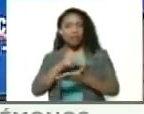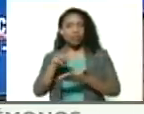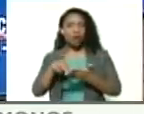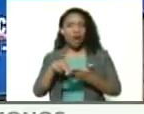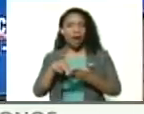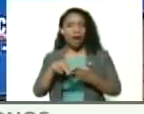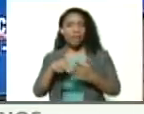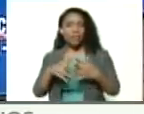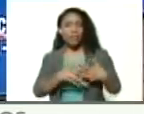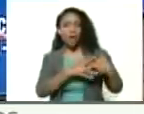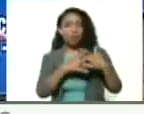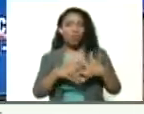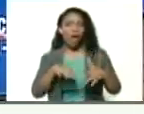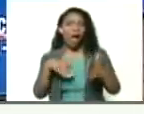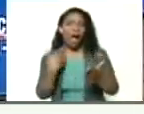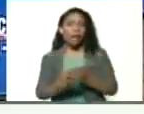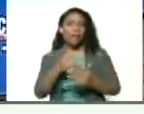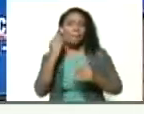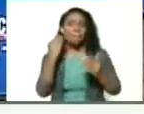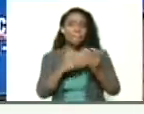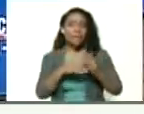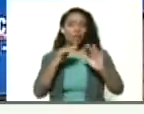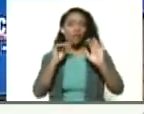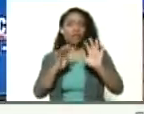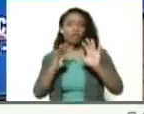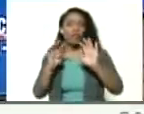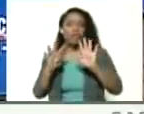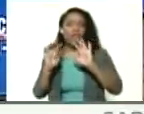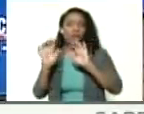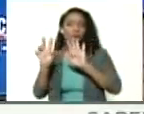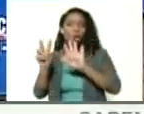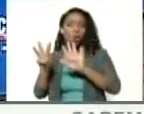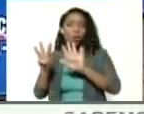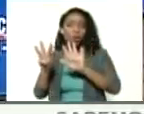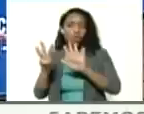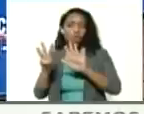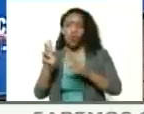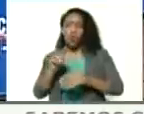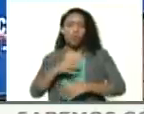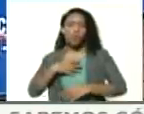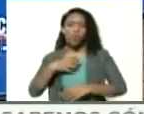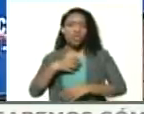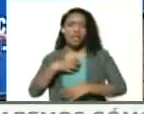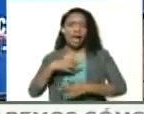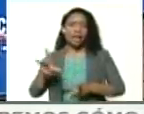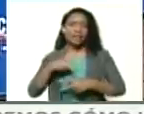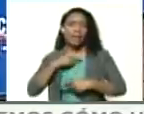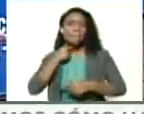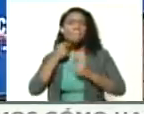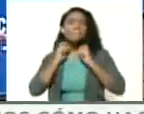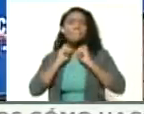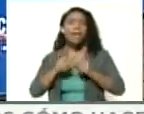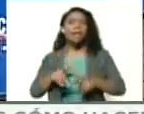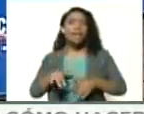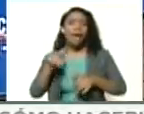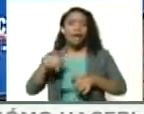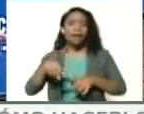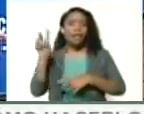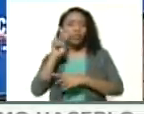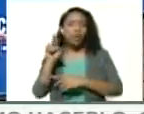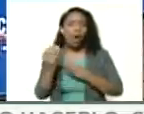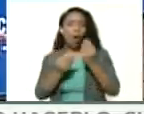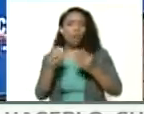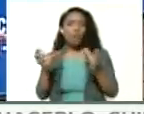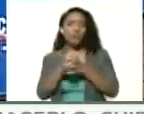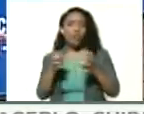hasta 1998, no podían aceptar perder a Venezuela como una